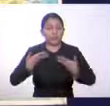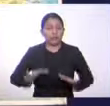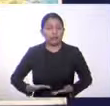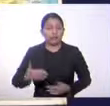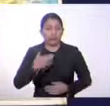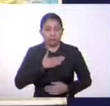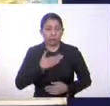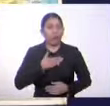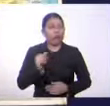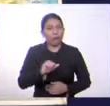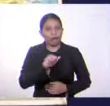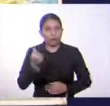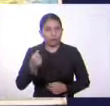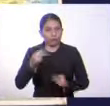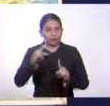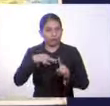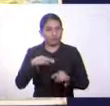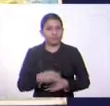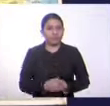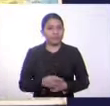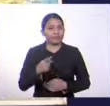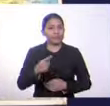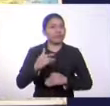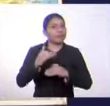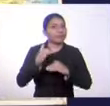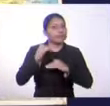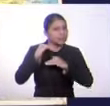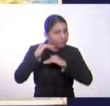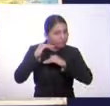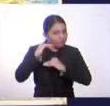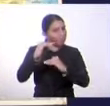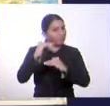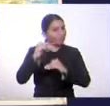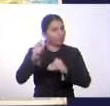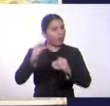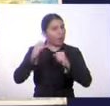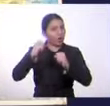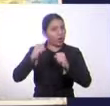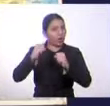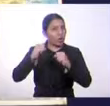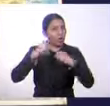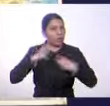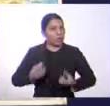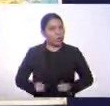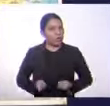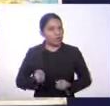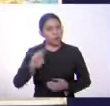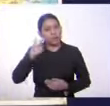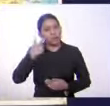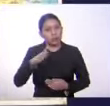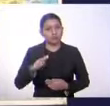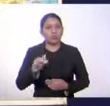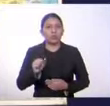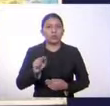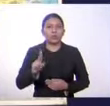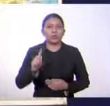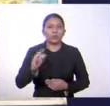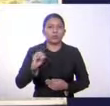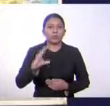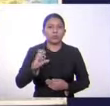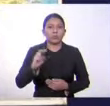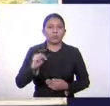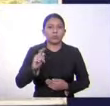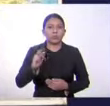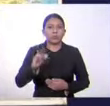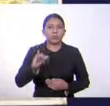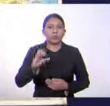aspecto. Son limitativos al poder. Limitan al poder, por ejemplo, adultocéntrico. Limitan